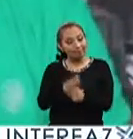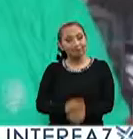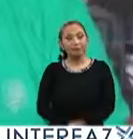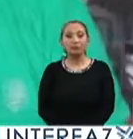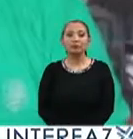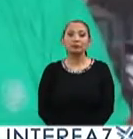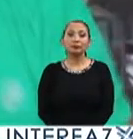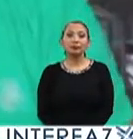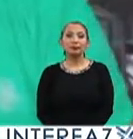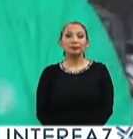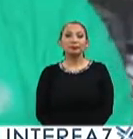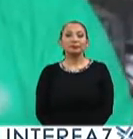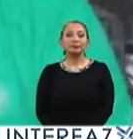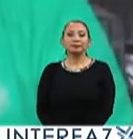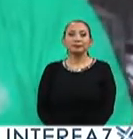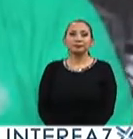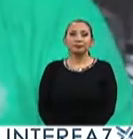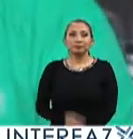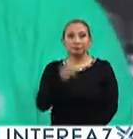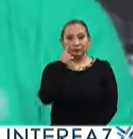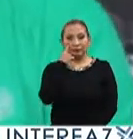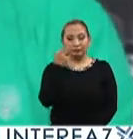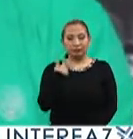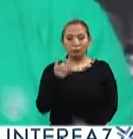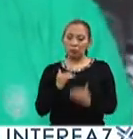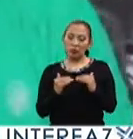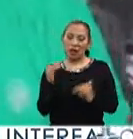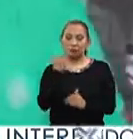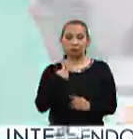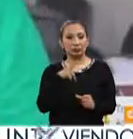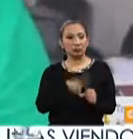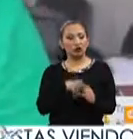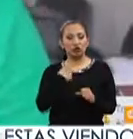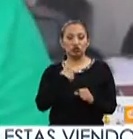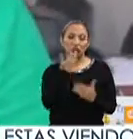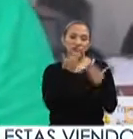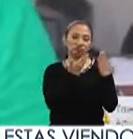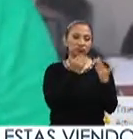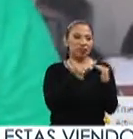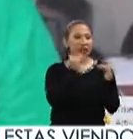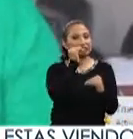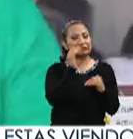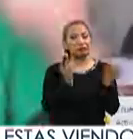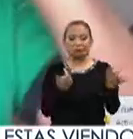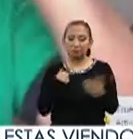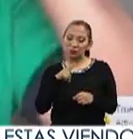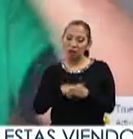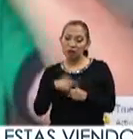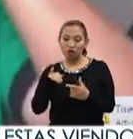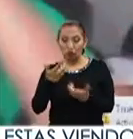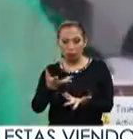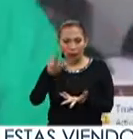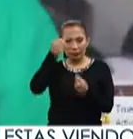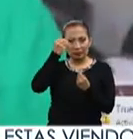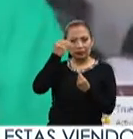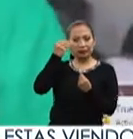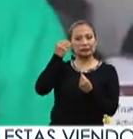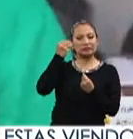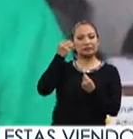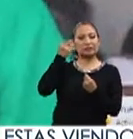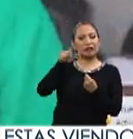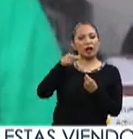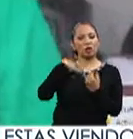oportunidad? Pues mira, crecí en el aspecto personal y en el aspecto académico. Claro. En el personal aprendí un poco